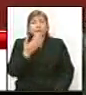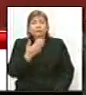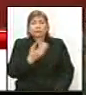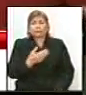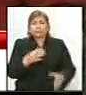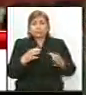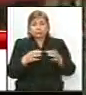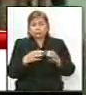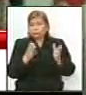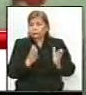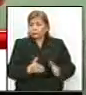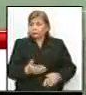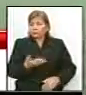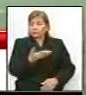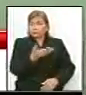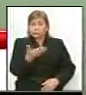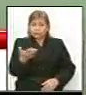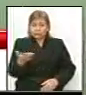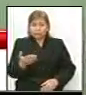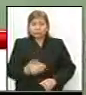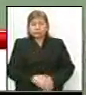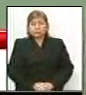congresista, señores,